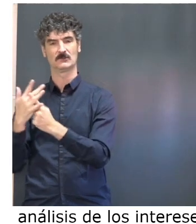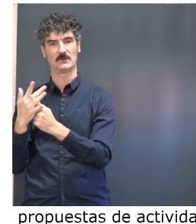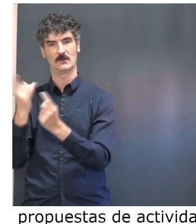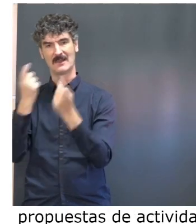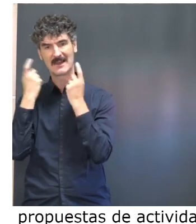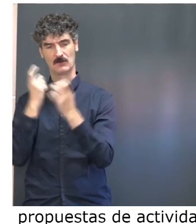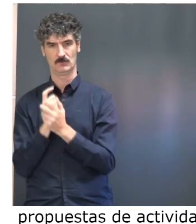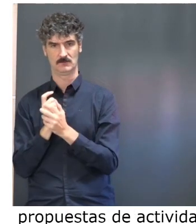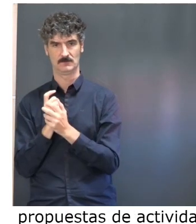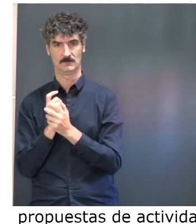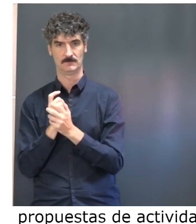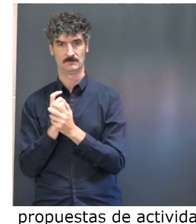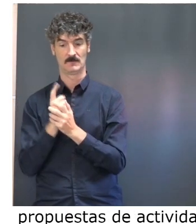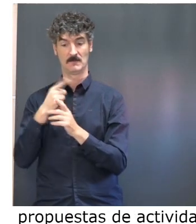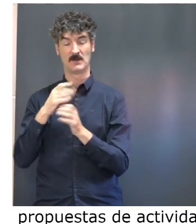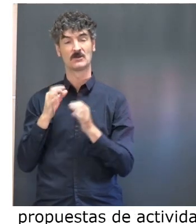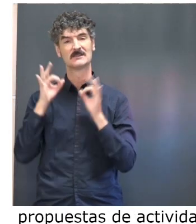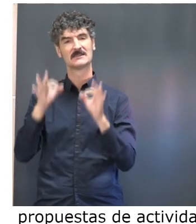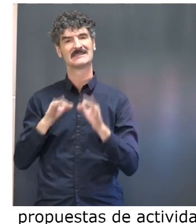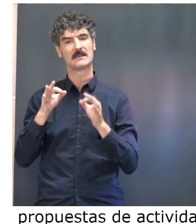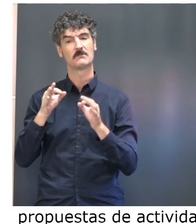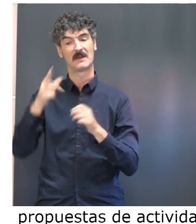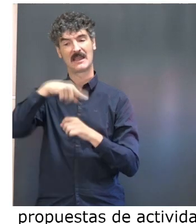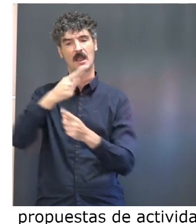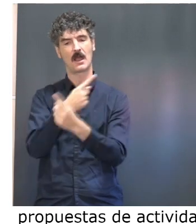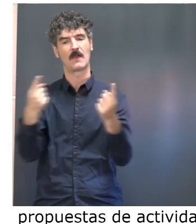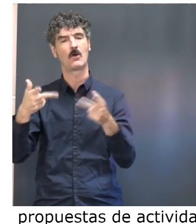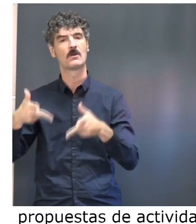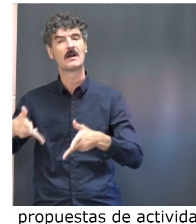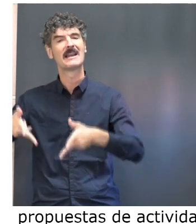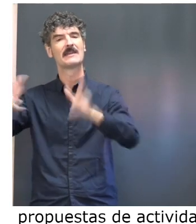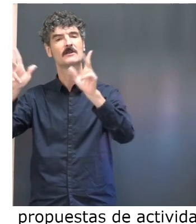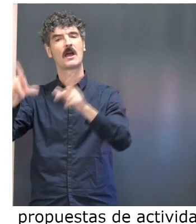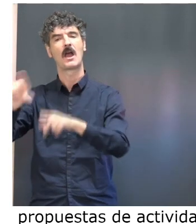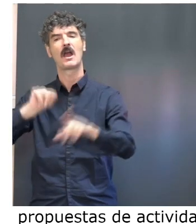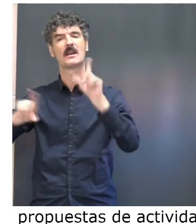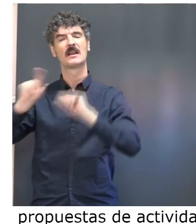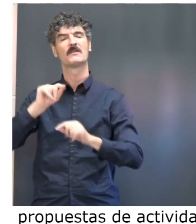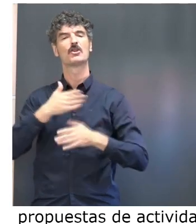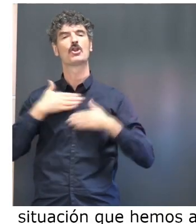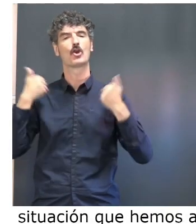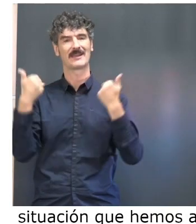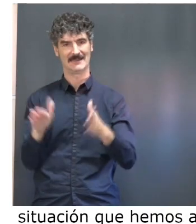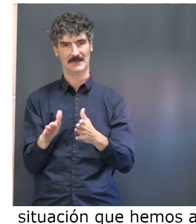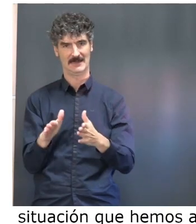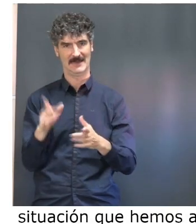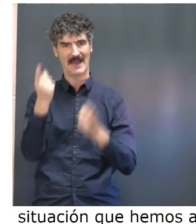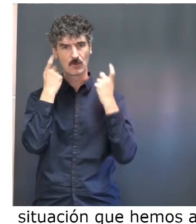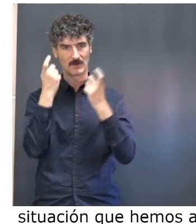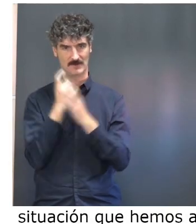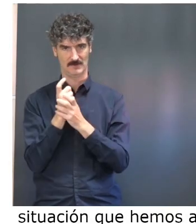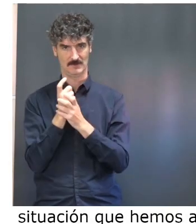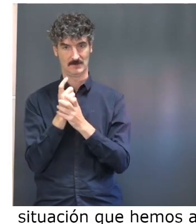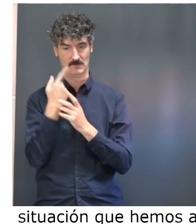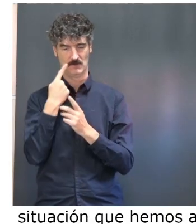hemos analizado, pero siempre desde la libertad de elección del alumnado. Esa libertad en parte va a ir